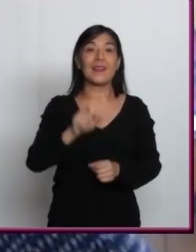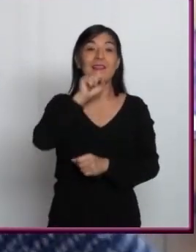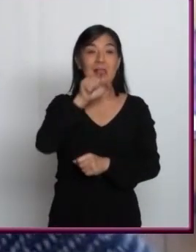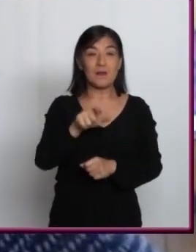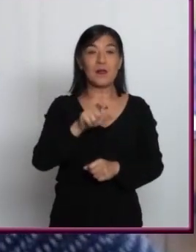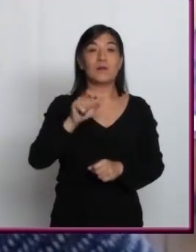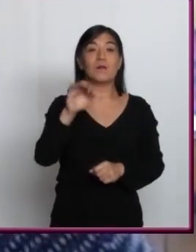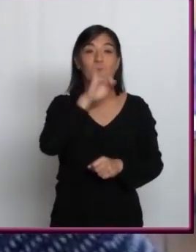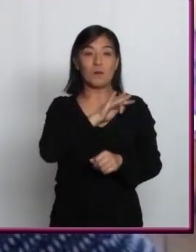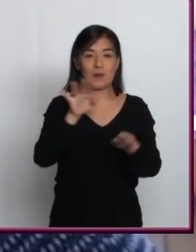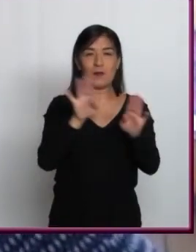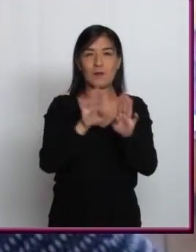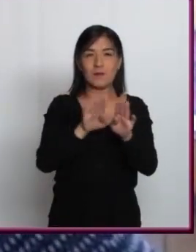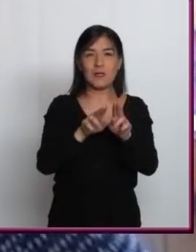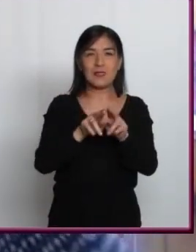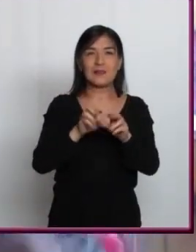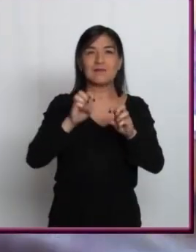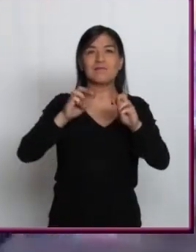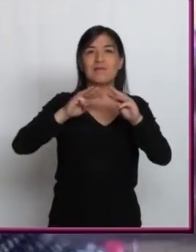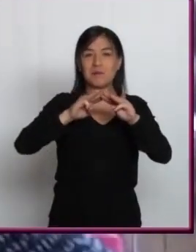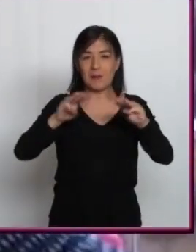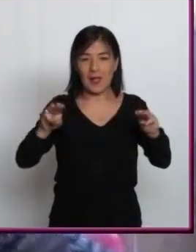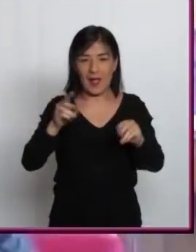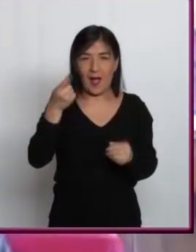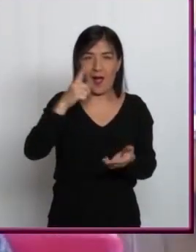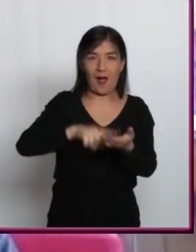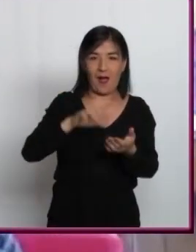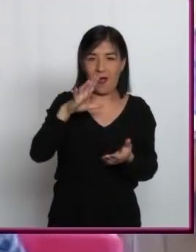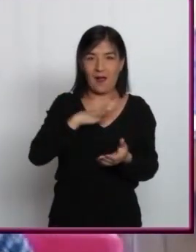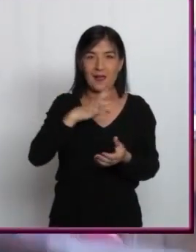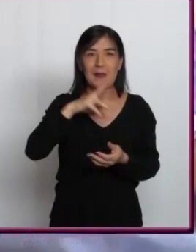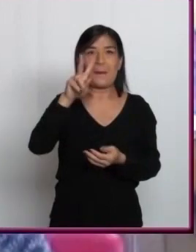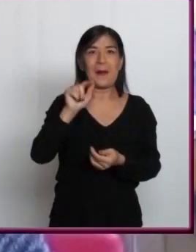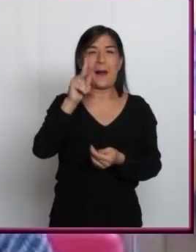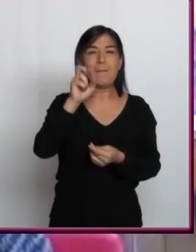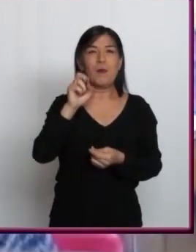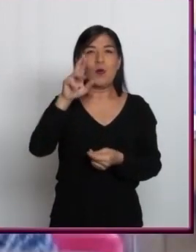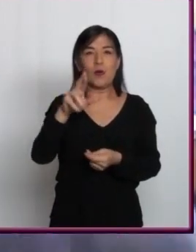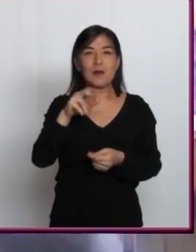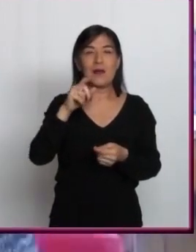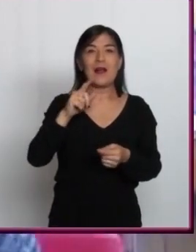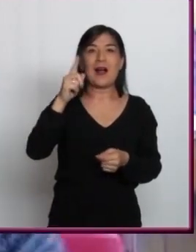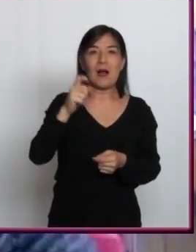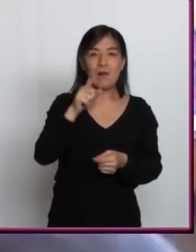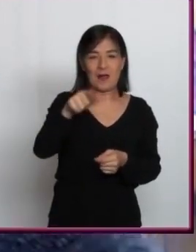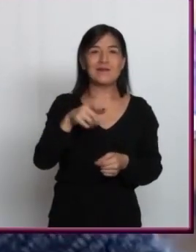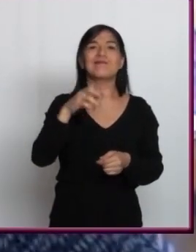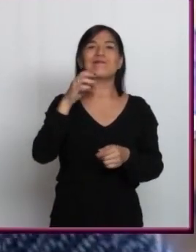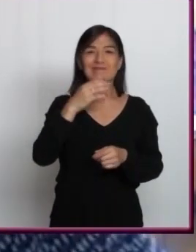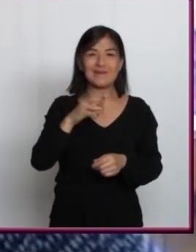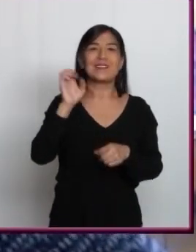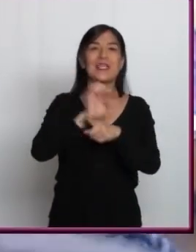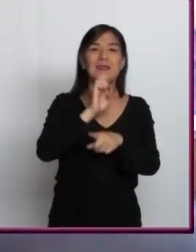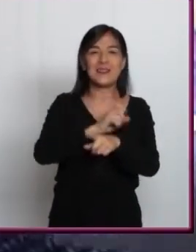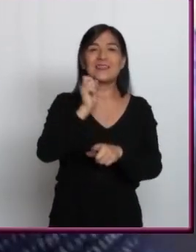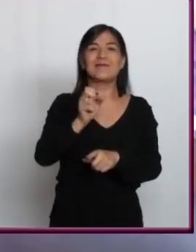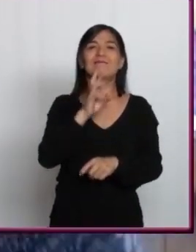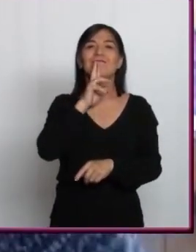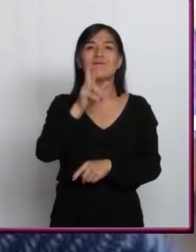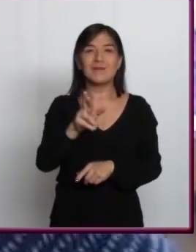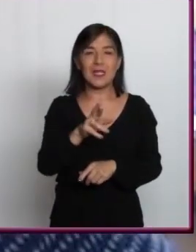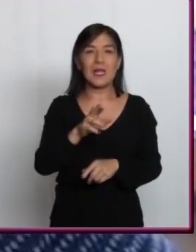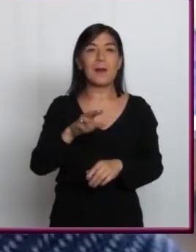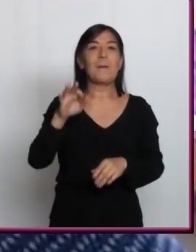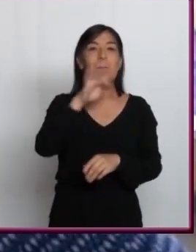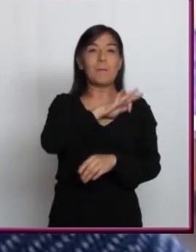si podemos medir que hay vapor de agua en esa atmósfera, entonces quiere decir que en este exoplaneta existen